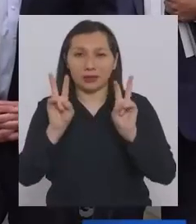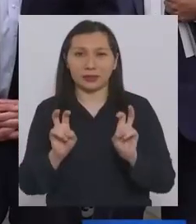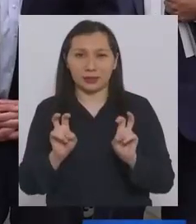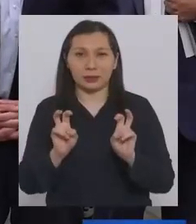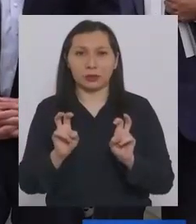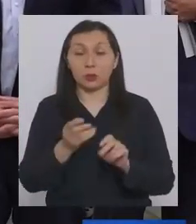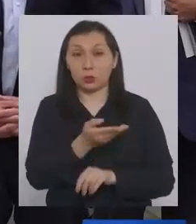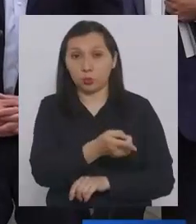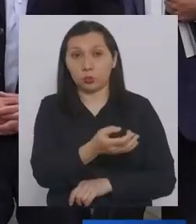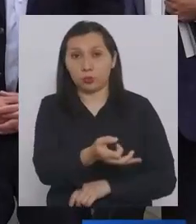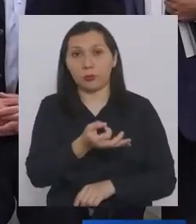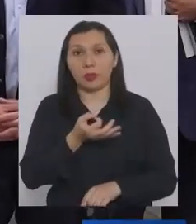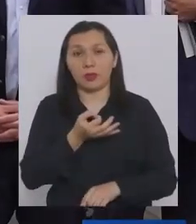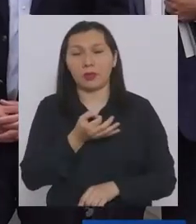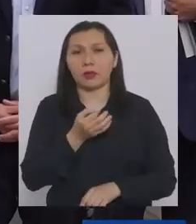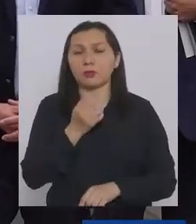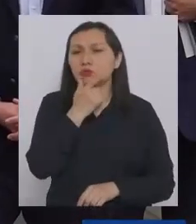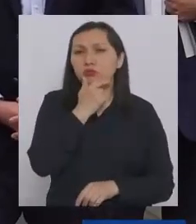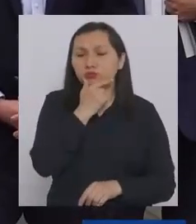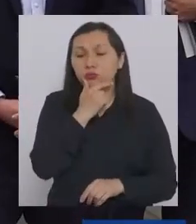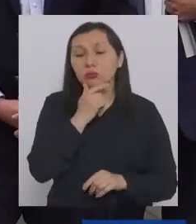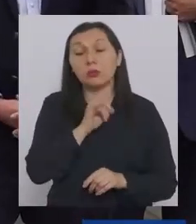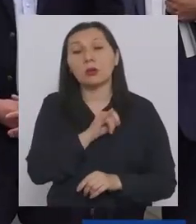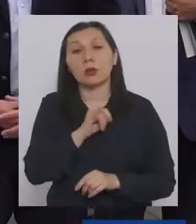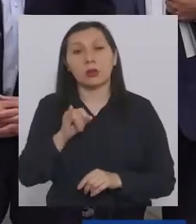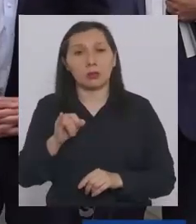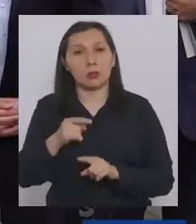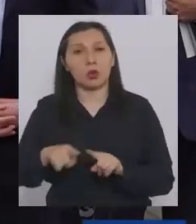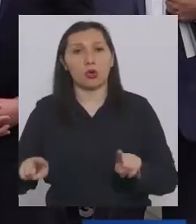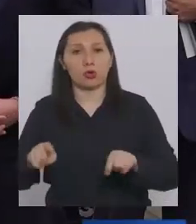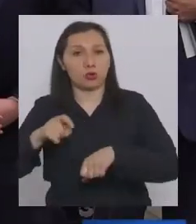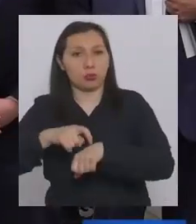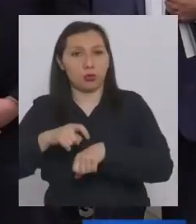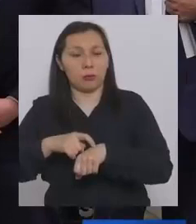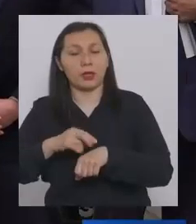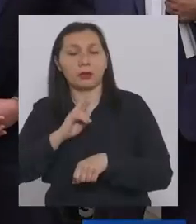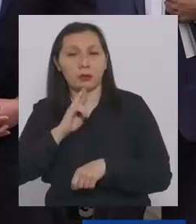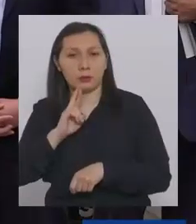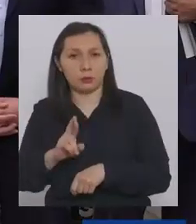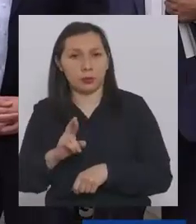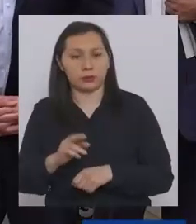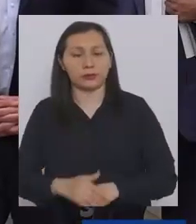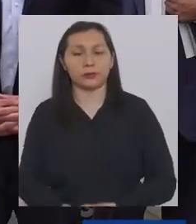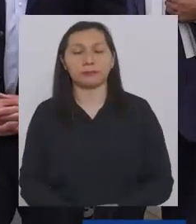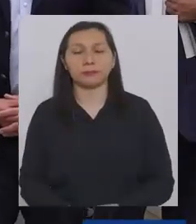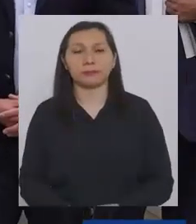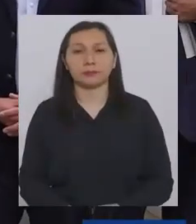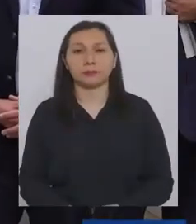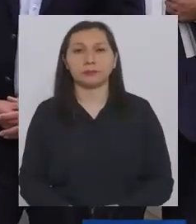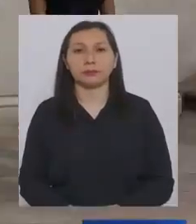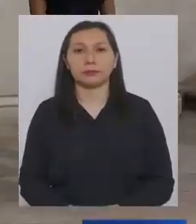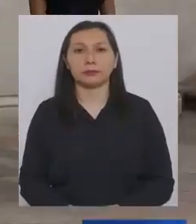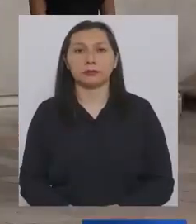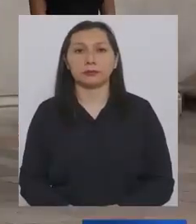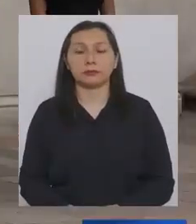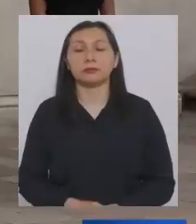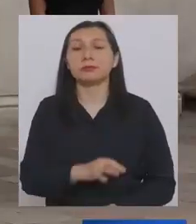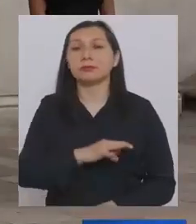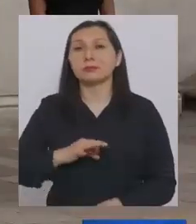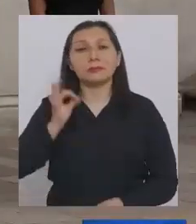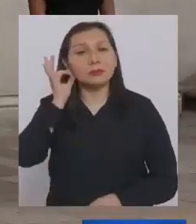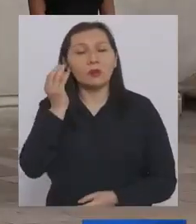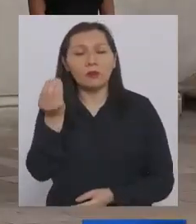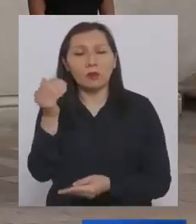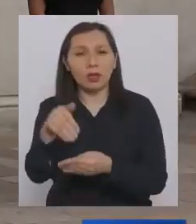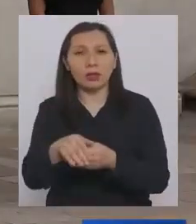a lo que usted señala como cuestionamientos. Nos vamos a referir en otra instancia correspondiente. ¿Pregunta? Ministra, muy